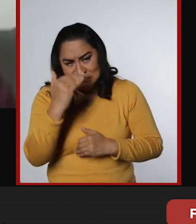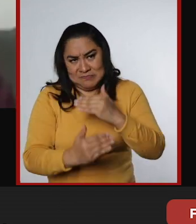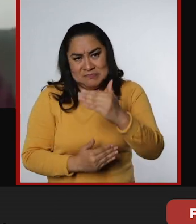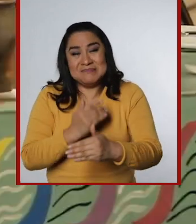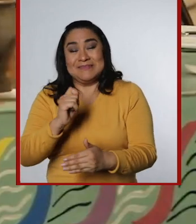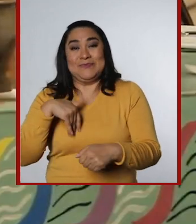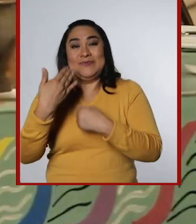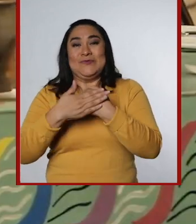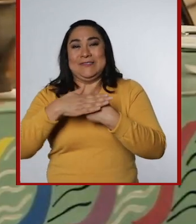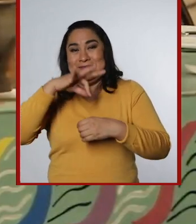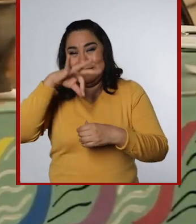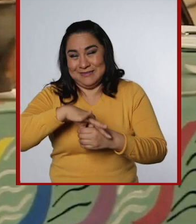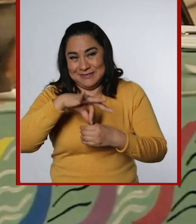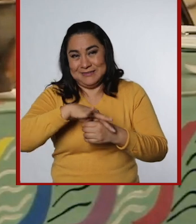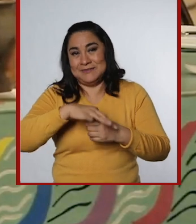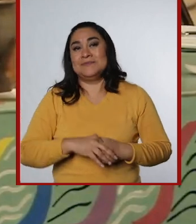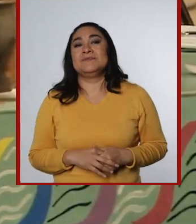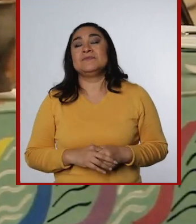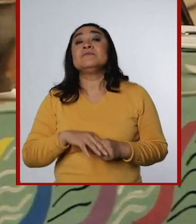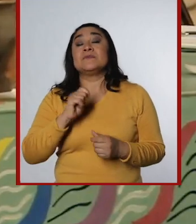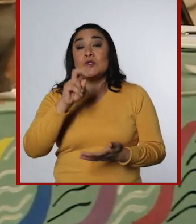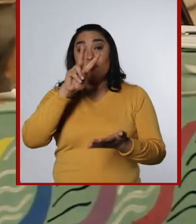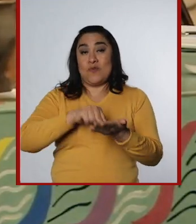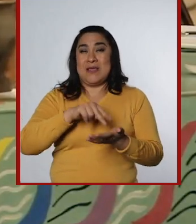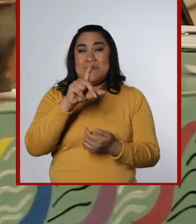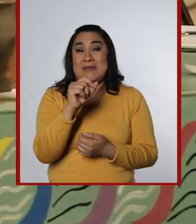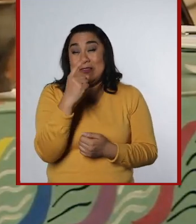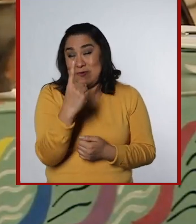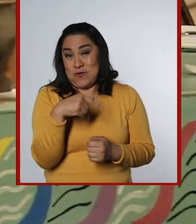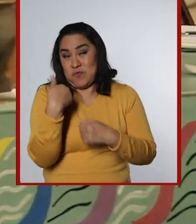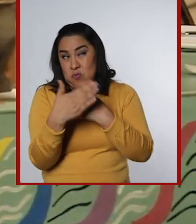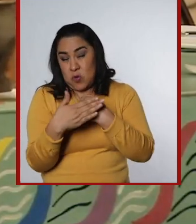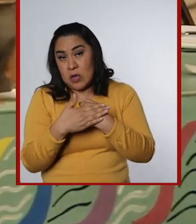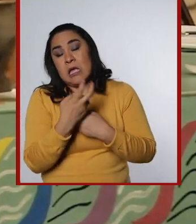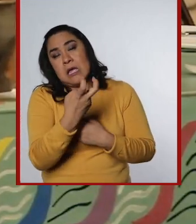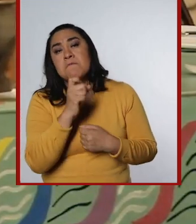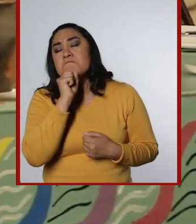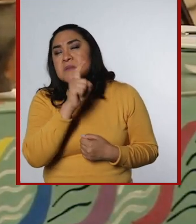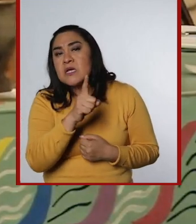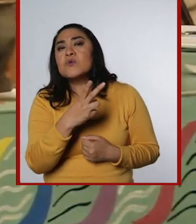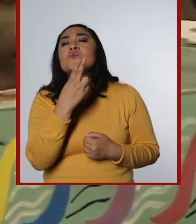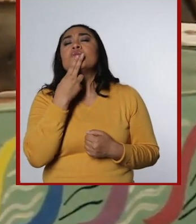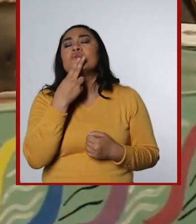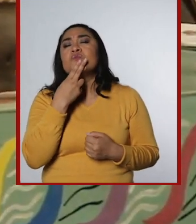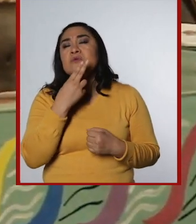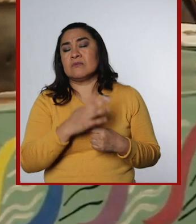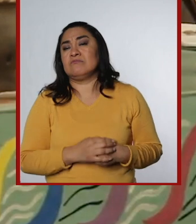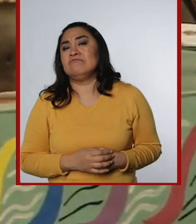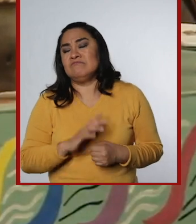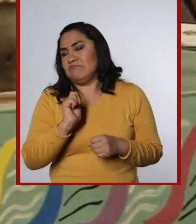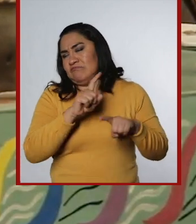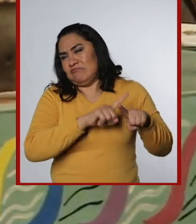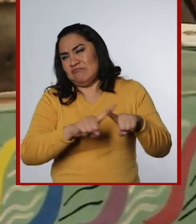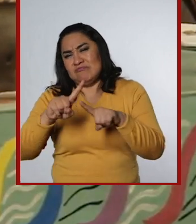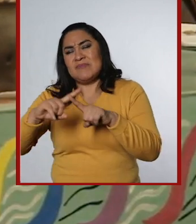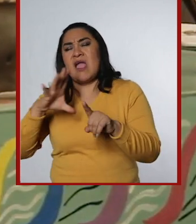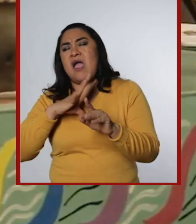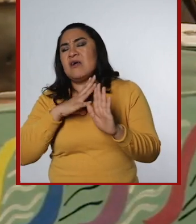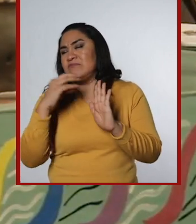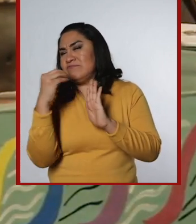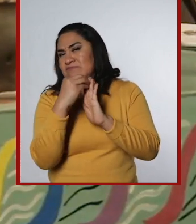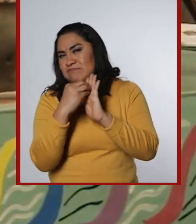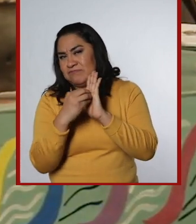la cuestión electoral, que estamos hacia el 2021, pues también los pueblos indígenas han conservado sistemas normativos. Hoy